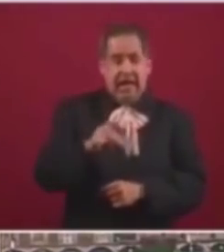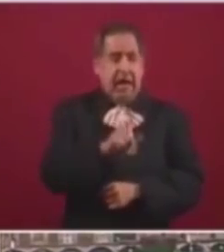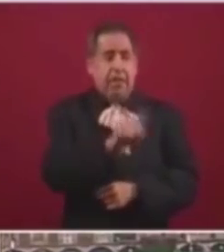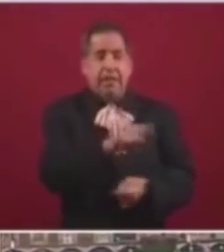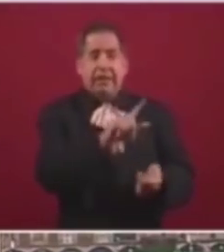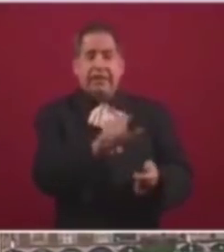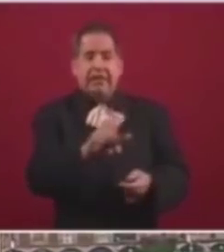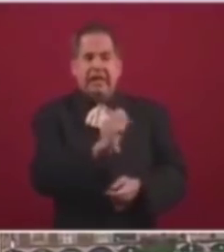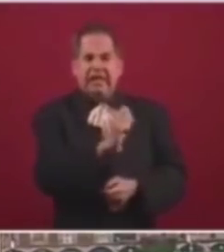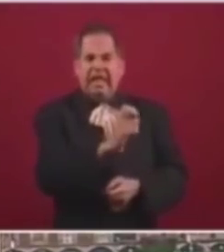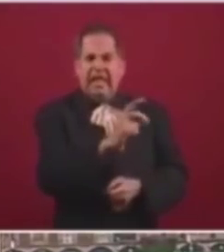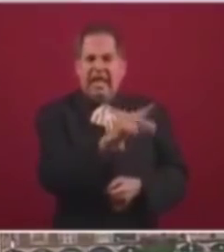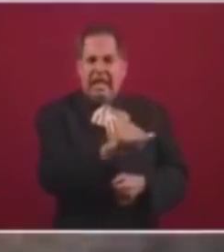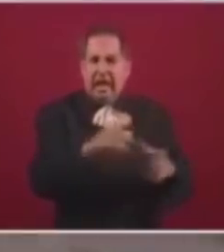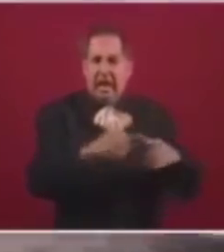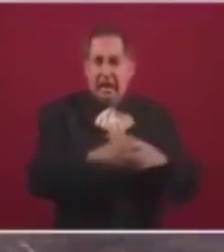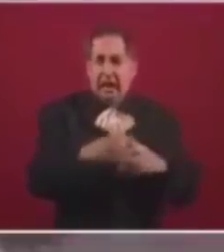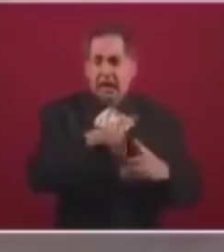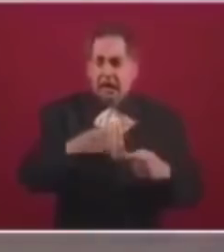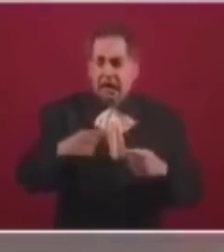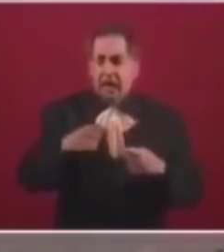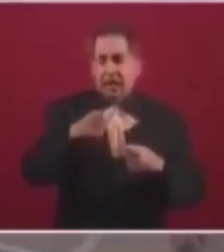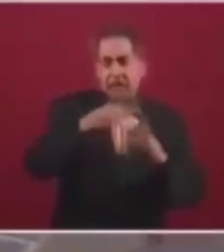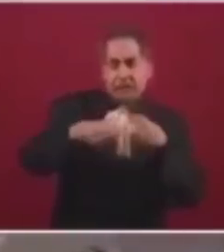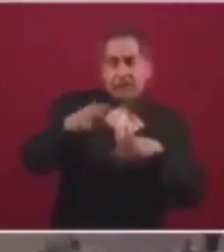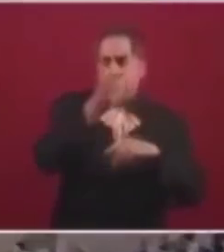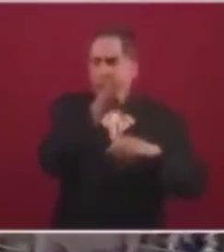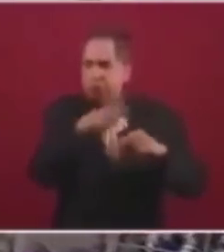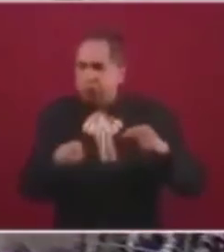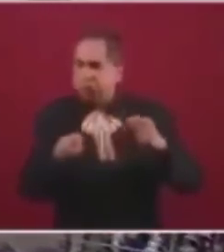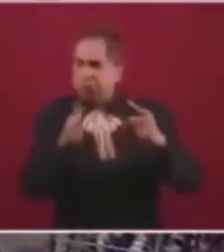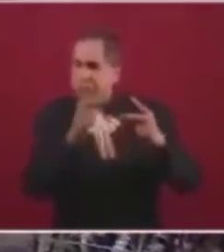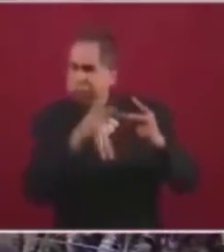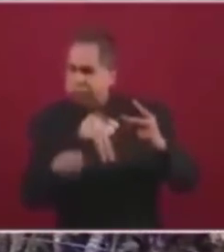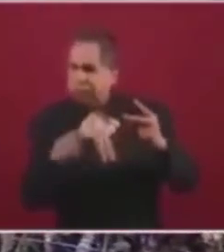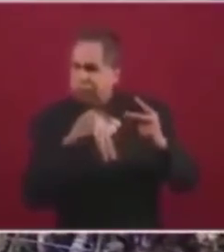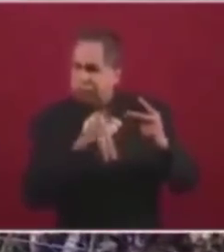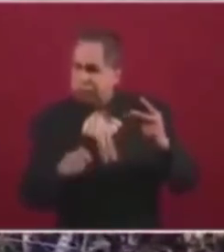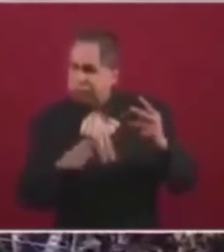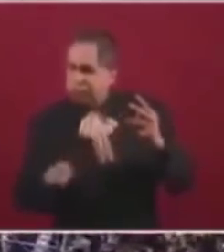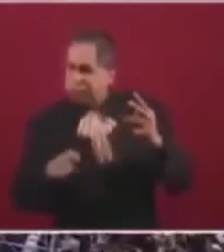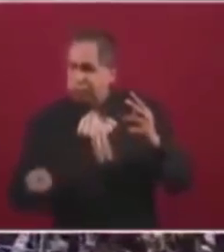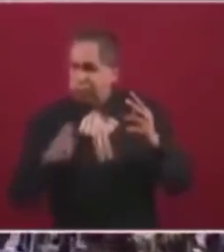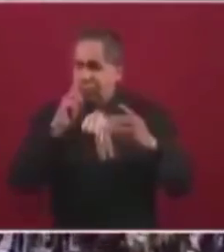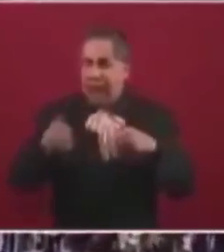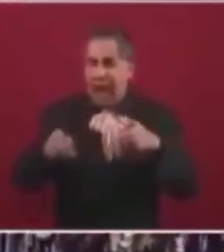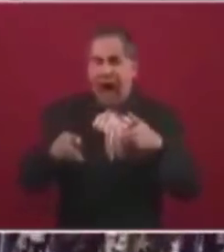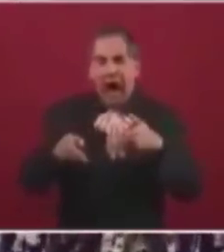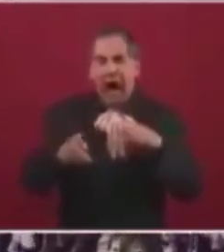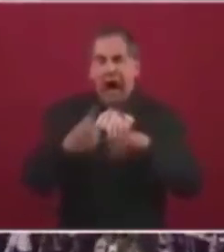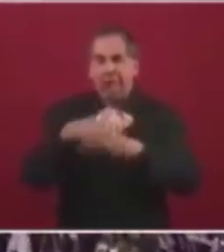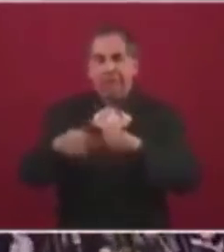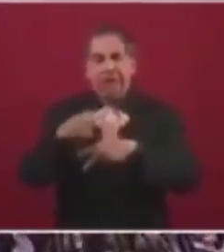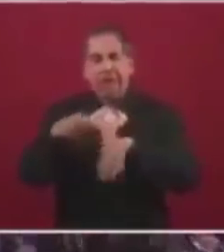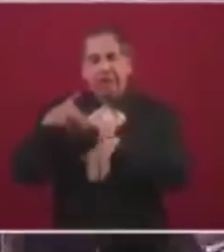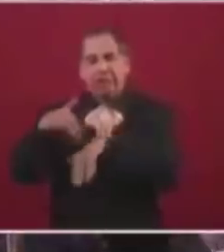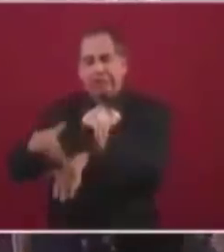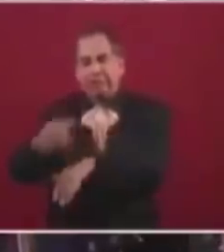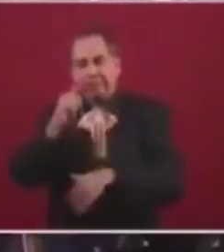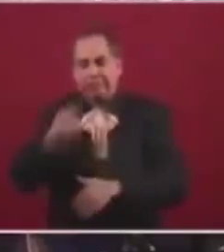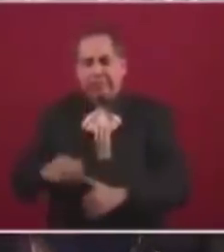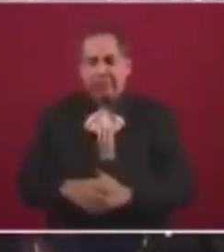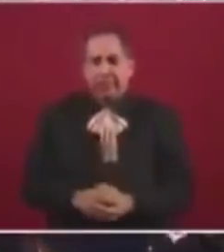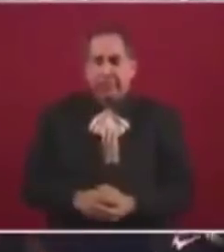¡Wow! ¡Parce! ¡Eso está recopado! ¡Esa gente va rapidísimo! ¡Uy, pana! ¡No! ¡Esa gente es de otro mundo! ¡Parce, México,